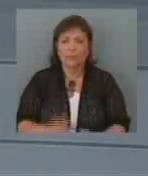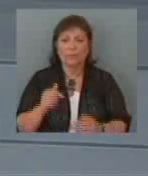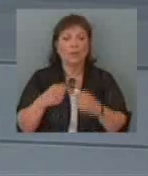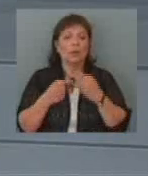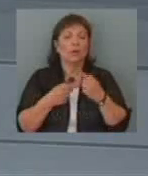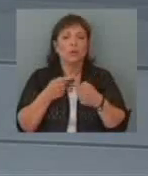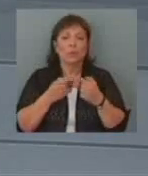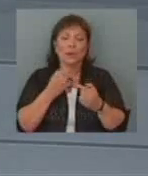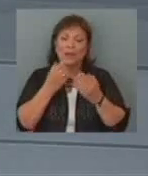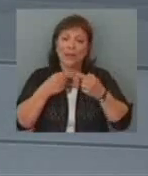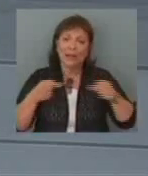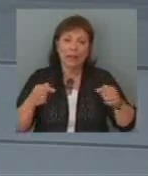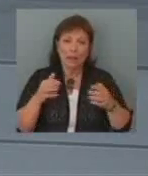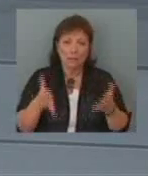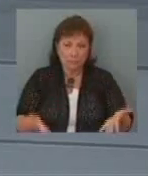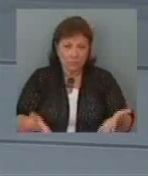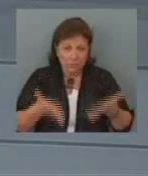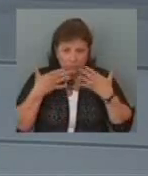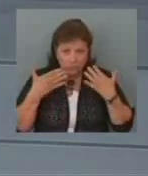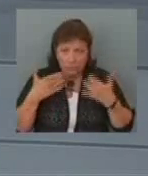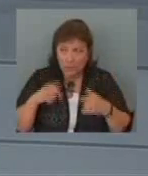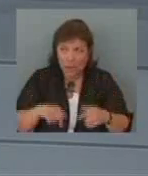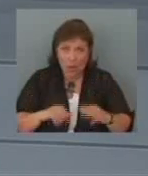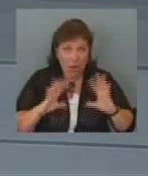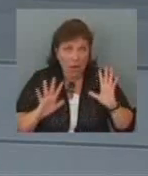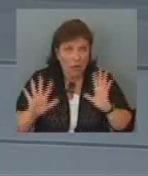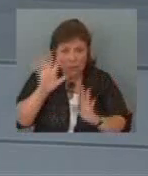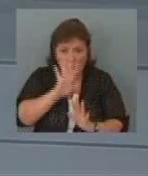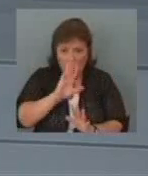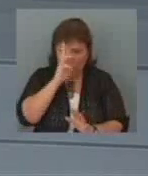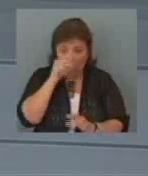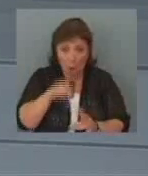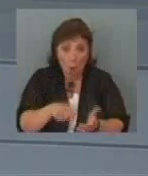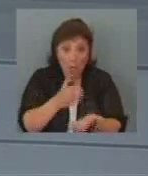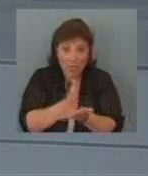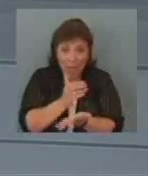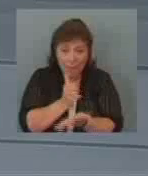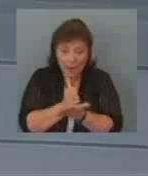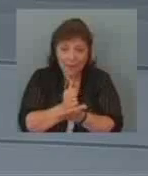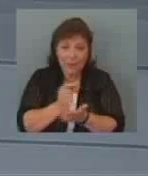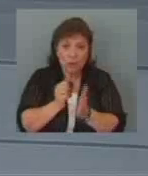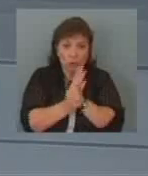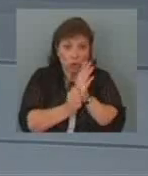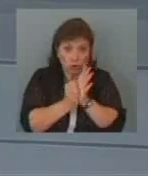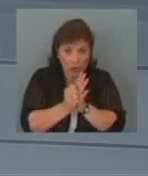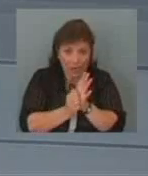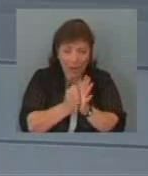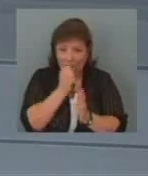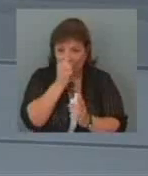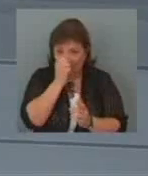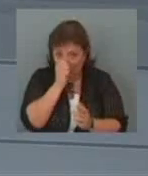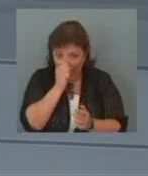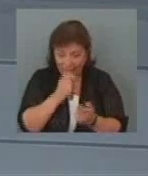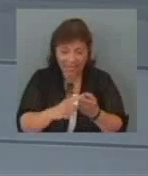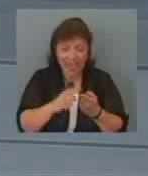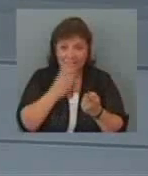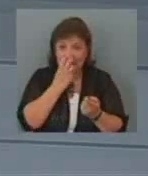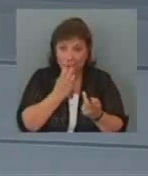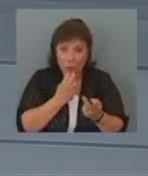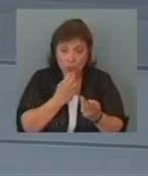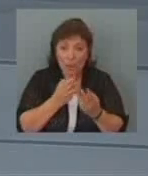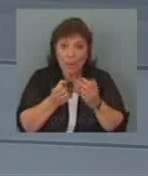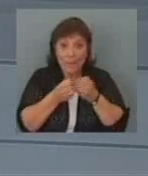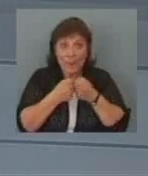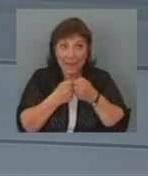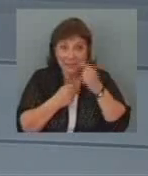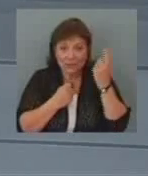Continúa la ola de calor en todo el país. Hoy los departamentos de Soriano, Florida, San José y